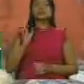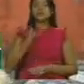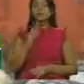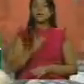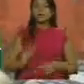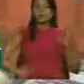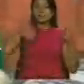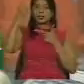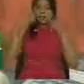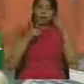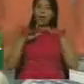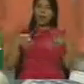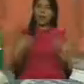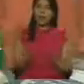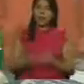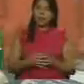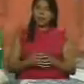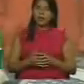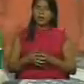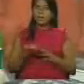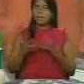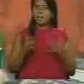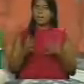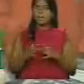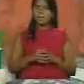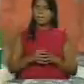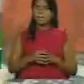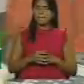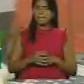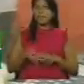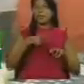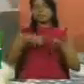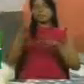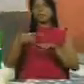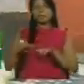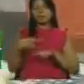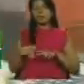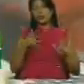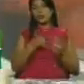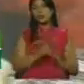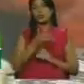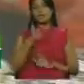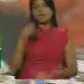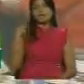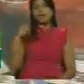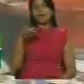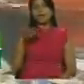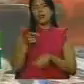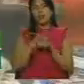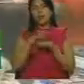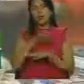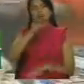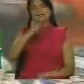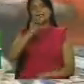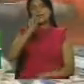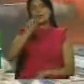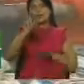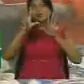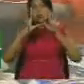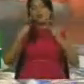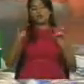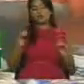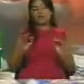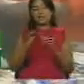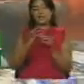República. ¿Cuál era la tasa promedio de nuestros niños en lo que era la Cuarta República? 0.8